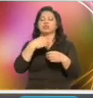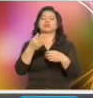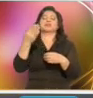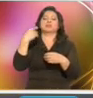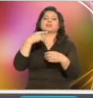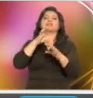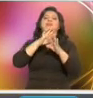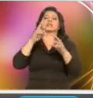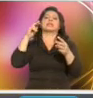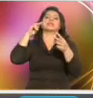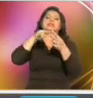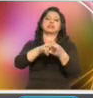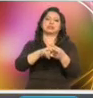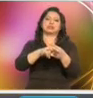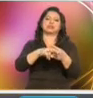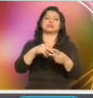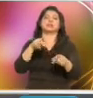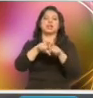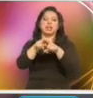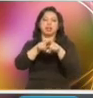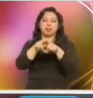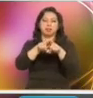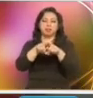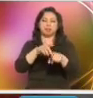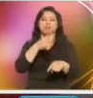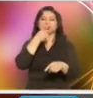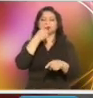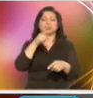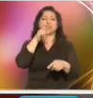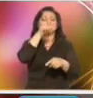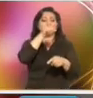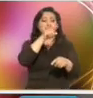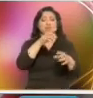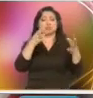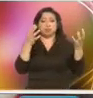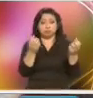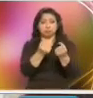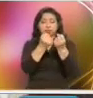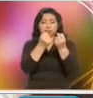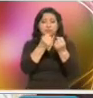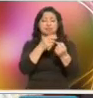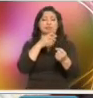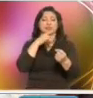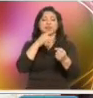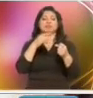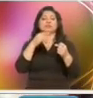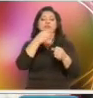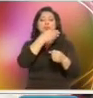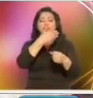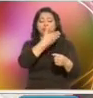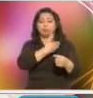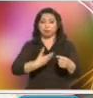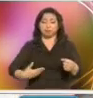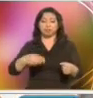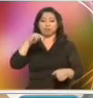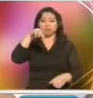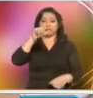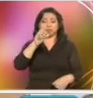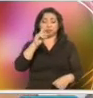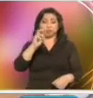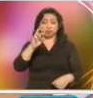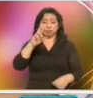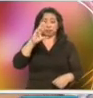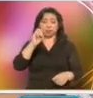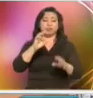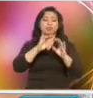brutalmente a su hermano. Entonces, con la promesa de que los iban a salvar, pues entonces Madero pues decide renunciar para ya evitar